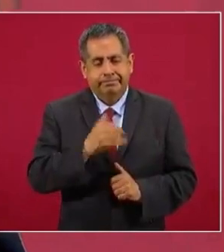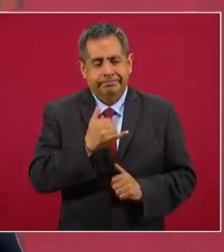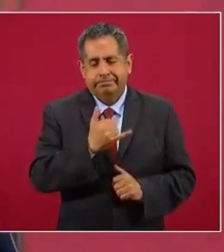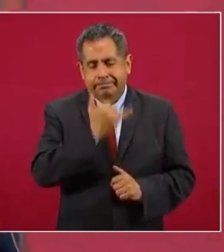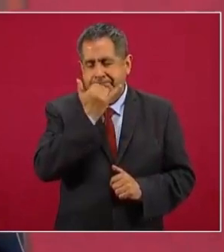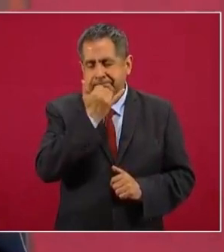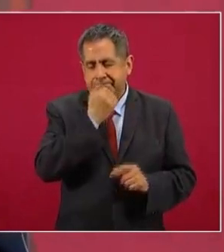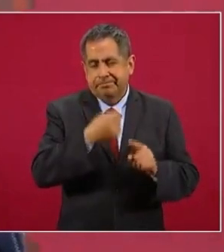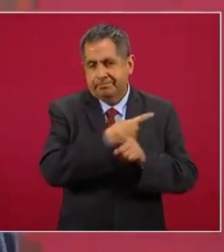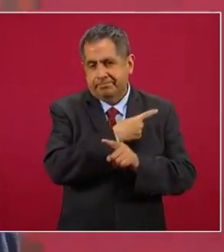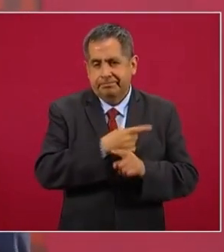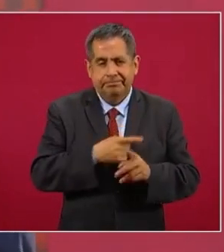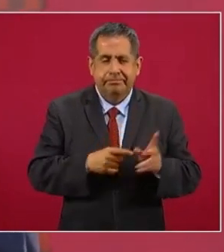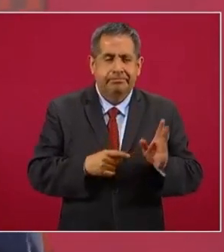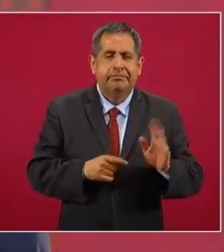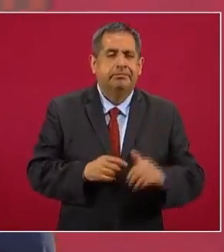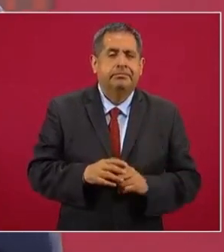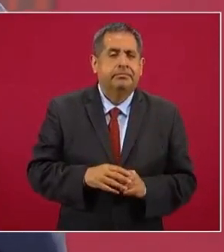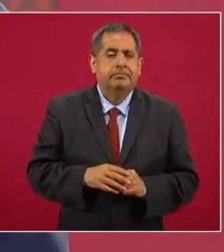fuera pues de